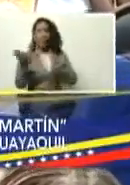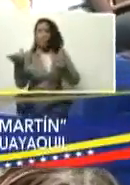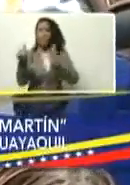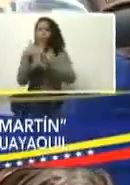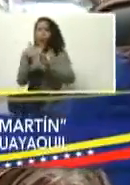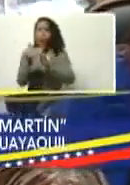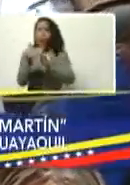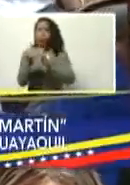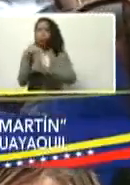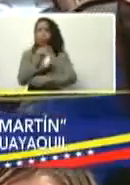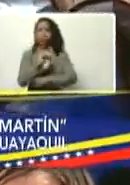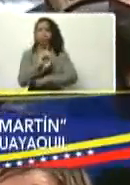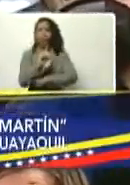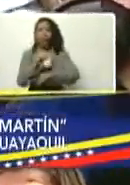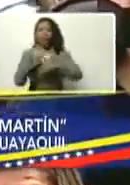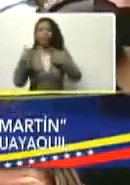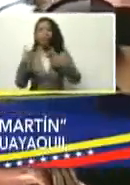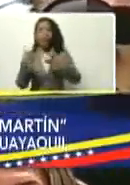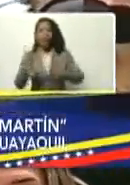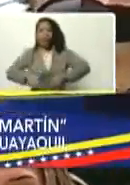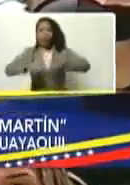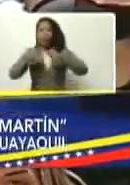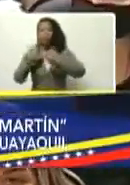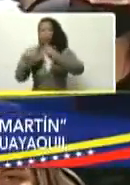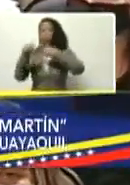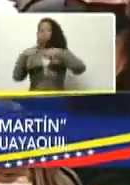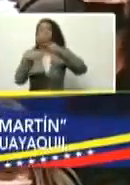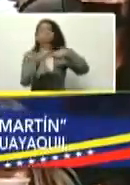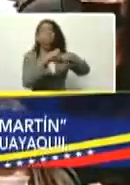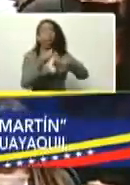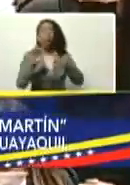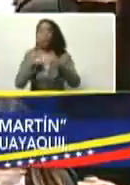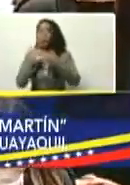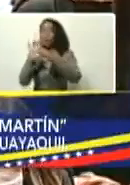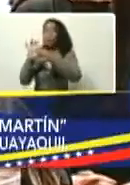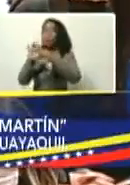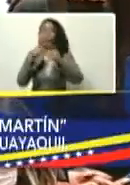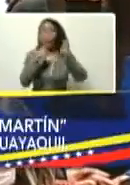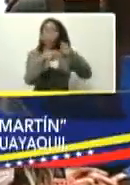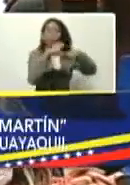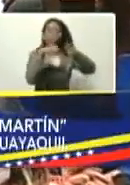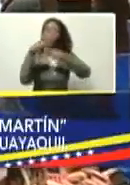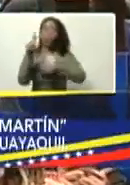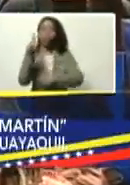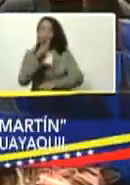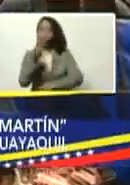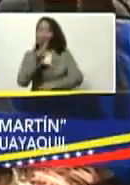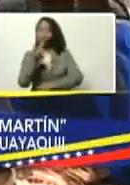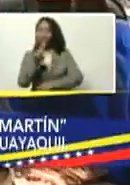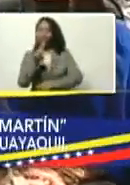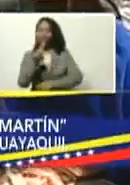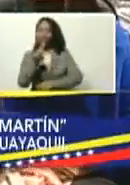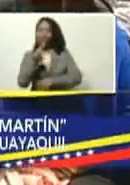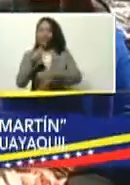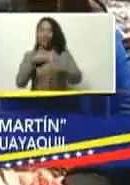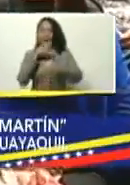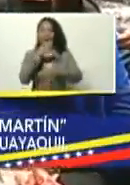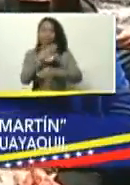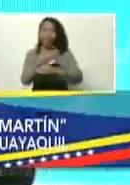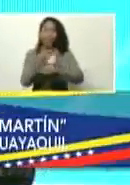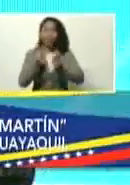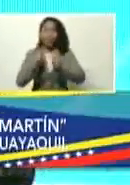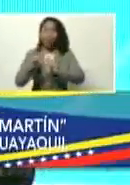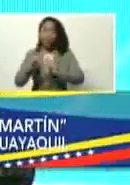limitada del mercantilismo, del unionismo mercantilista, que fue el Pacto Andino, que